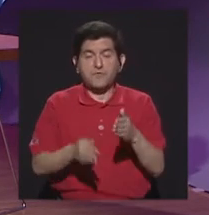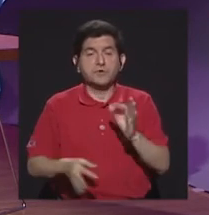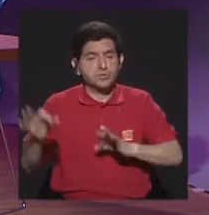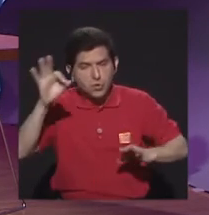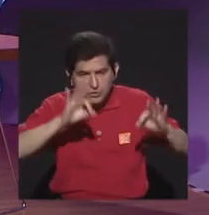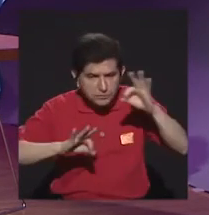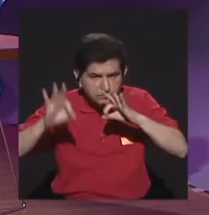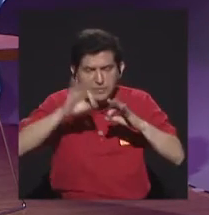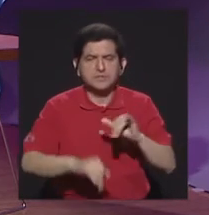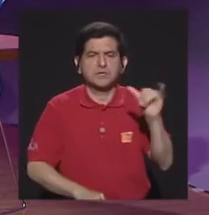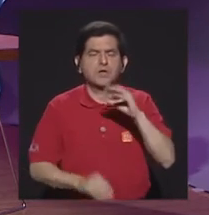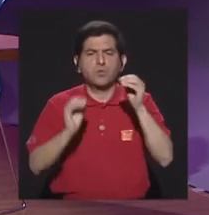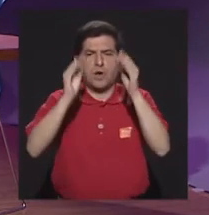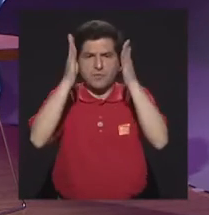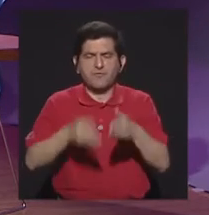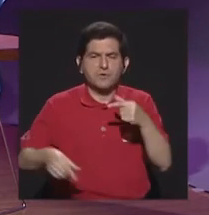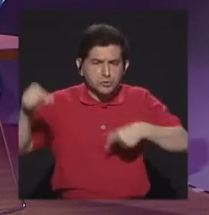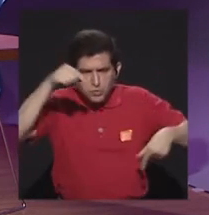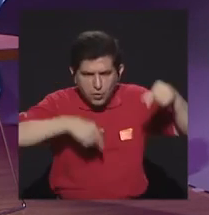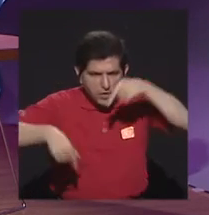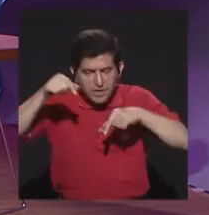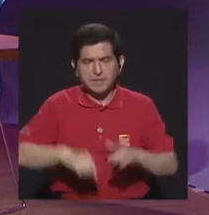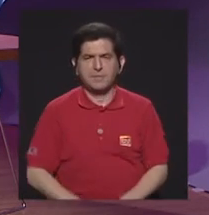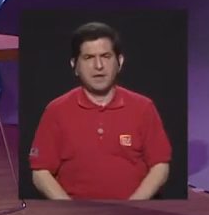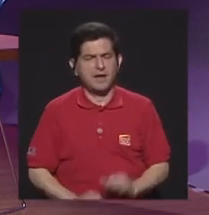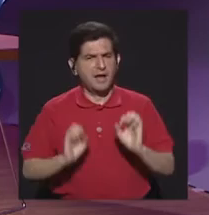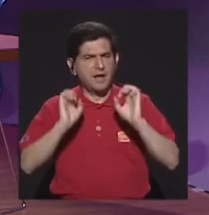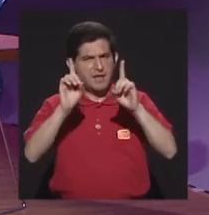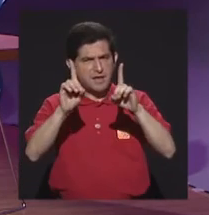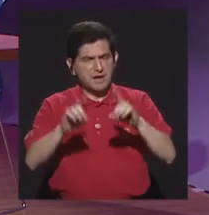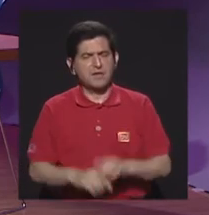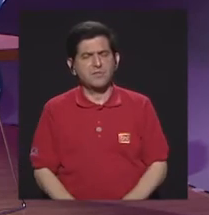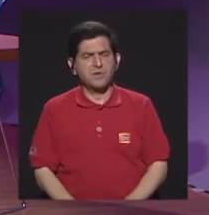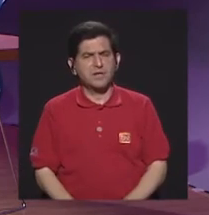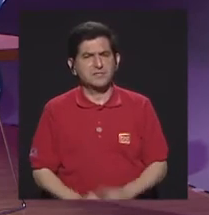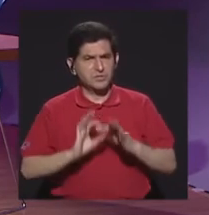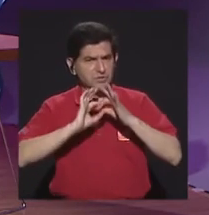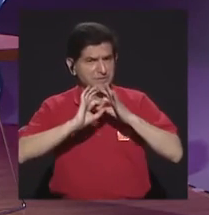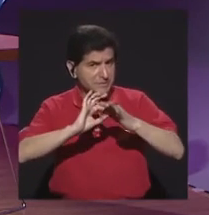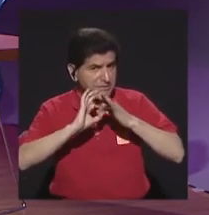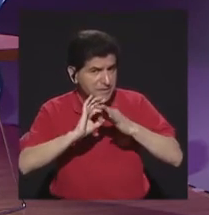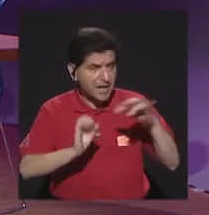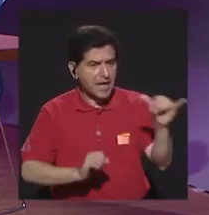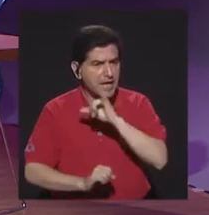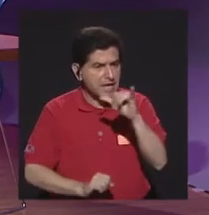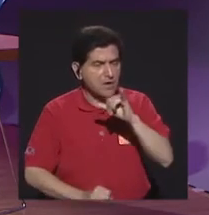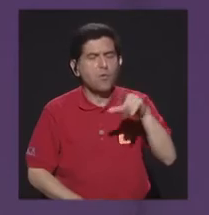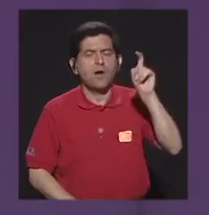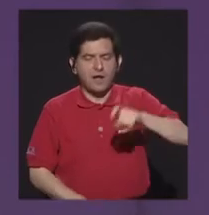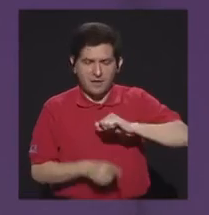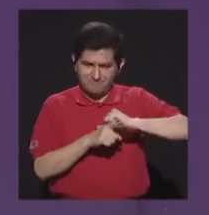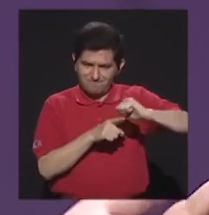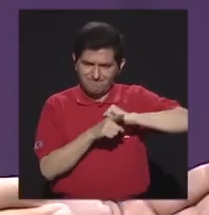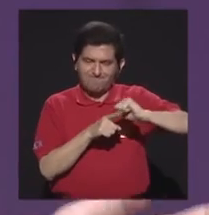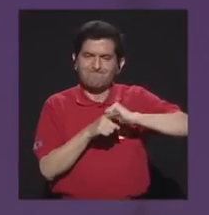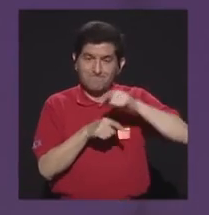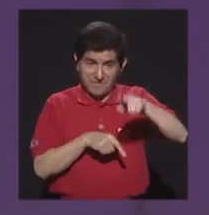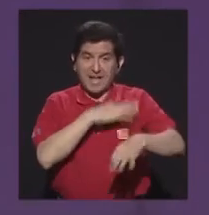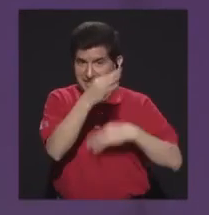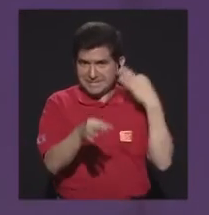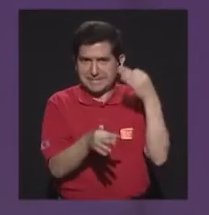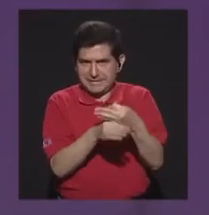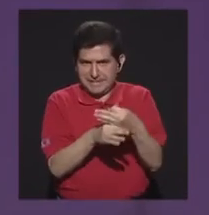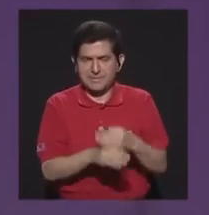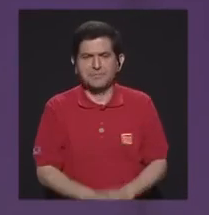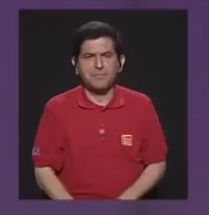física, igual un profesor de química. Para la educación sexual también se requiere ese nivel de capacitación. Desde